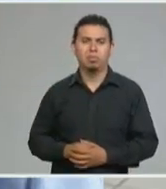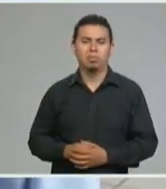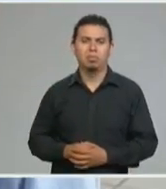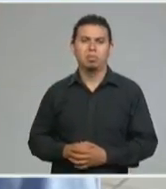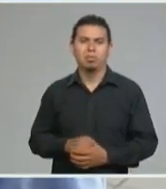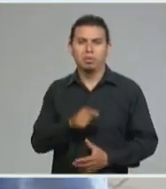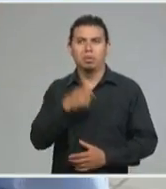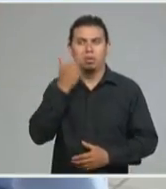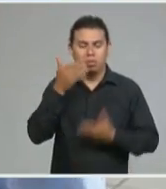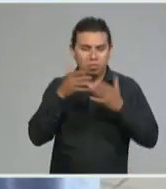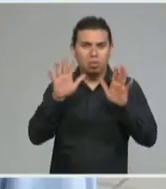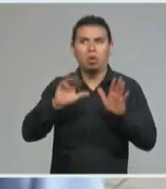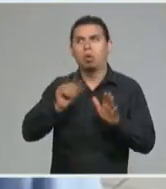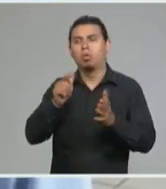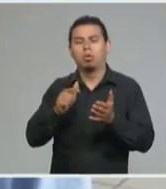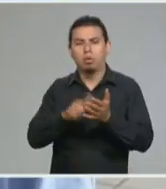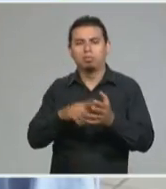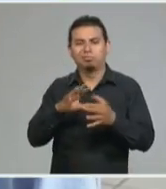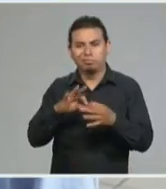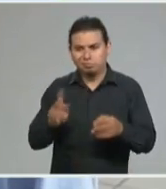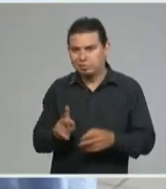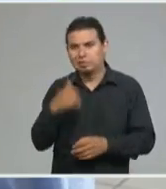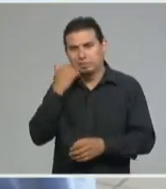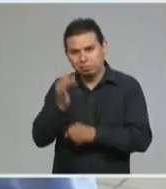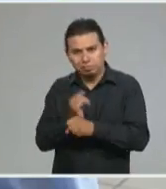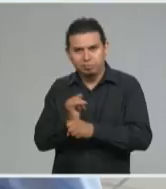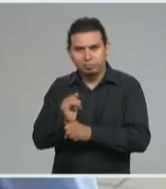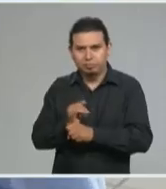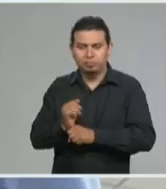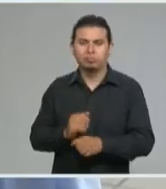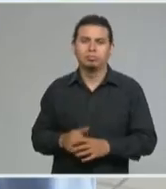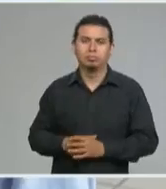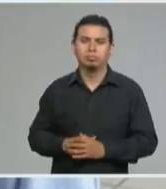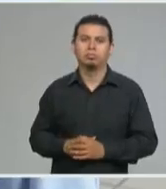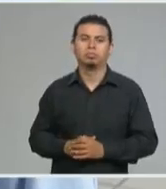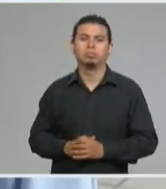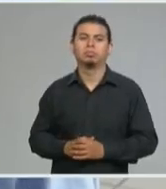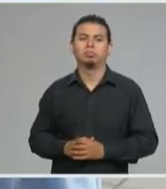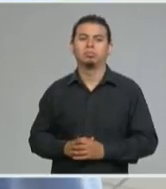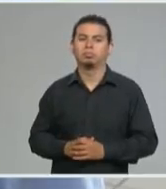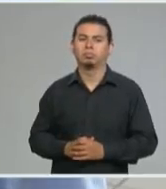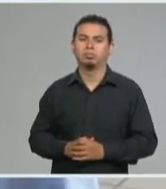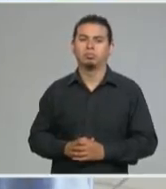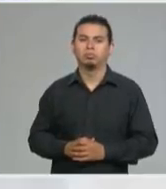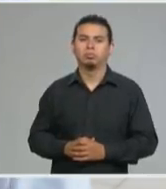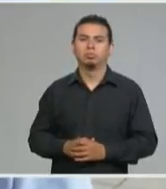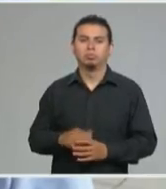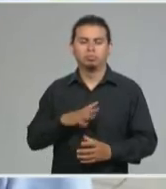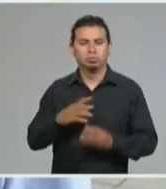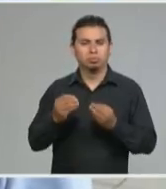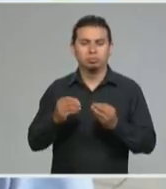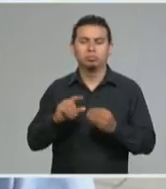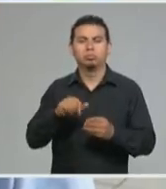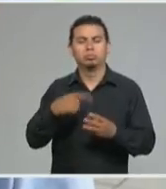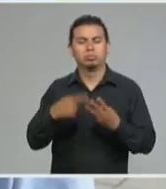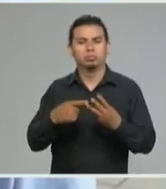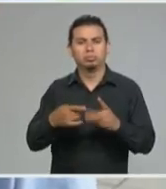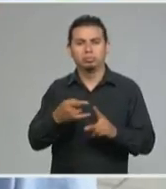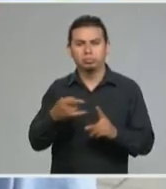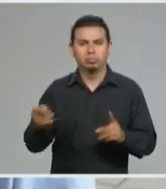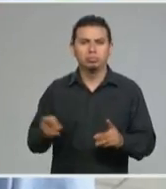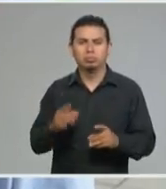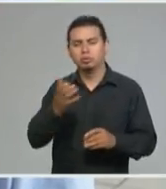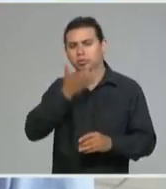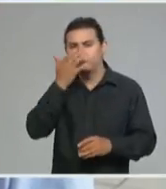poder encontrar oro, porque Tututepec es un pueblo donde existían grandes orfebres, donde se producía mucho oro. Y en el último muro tenemos a las